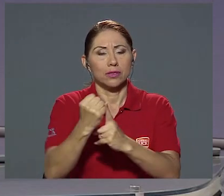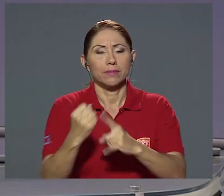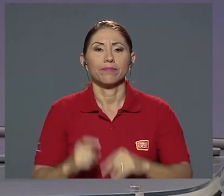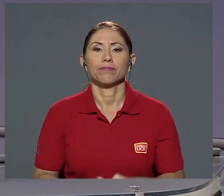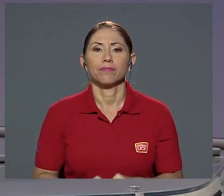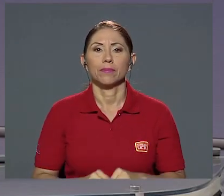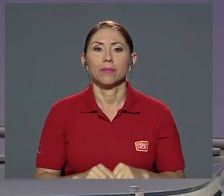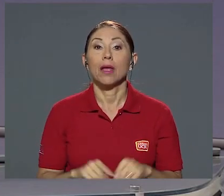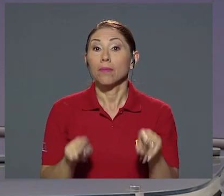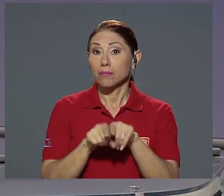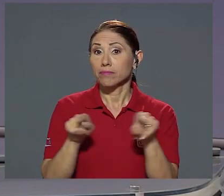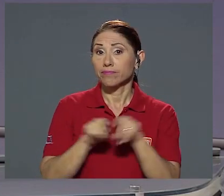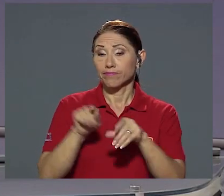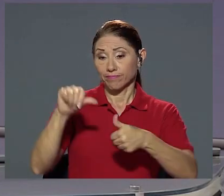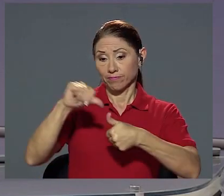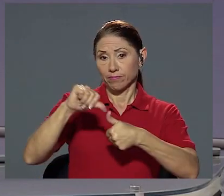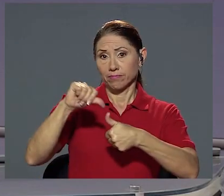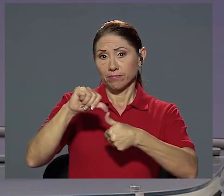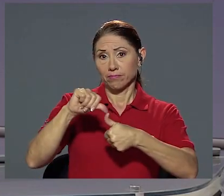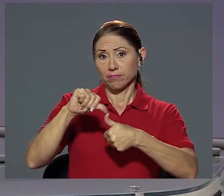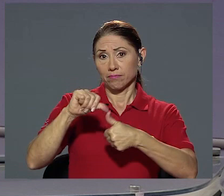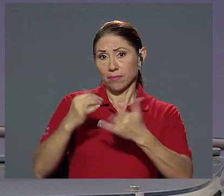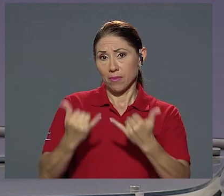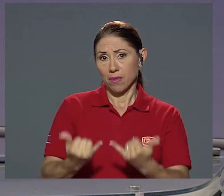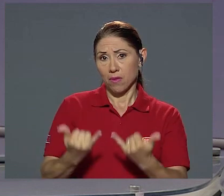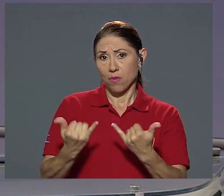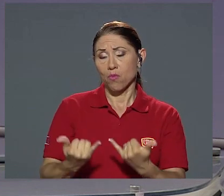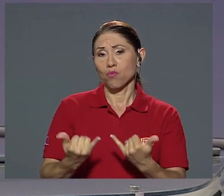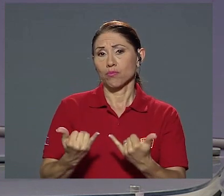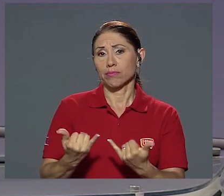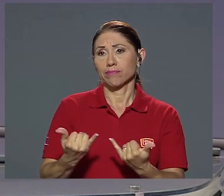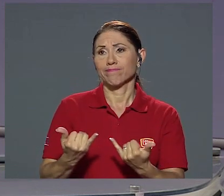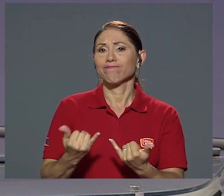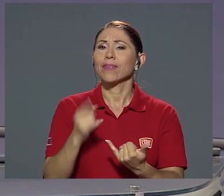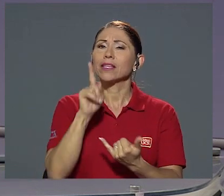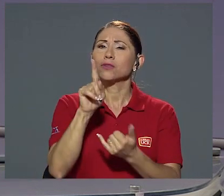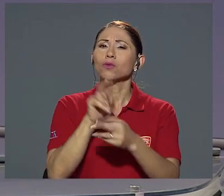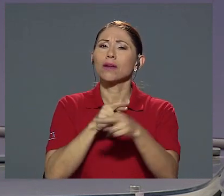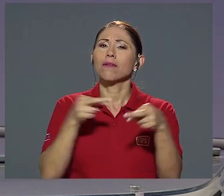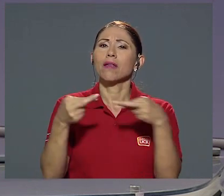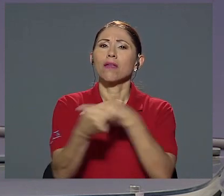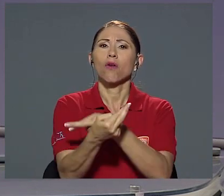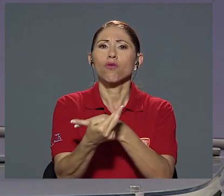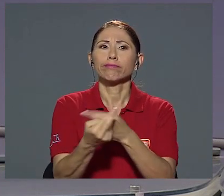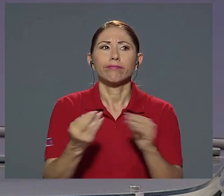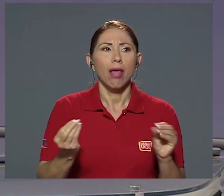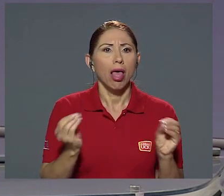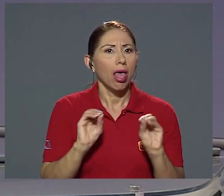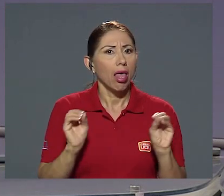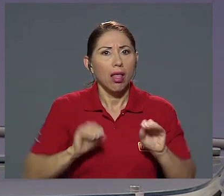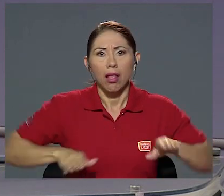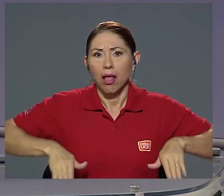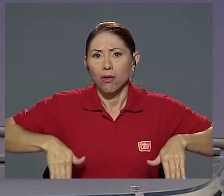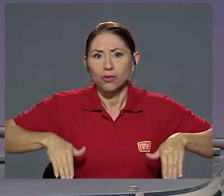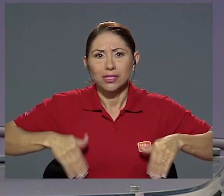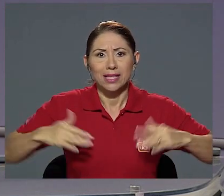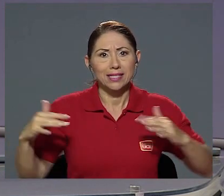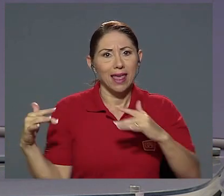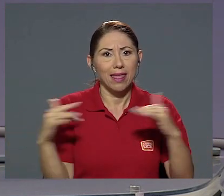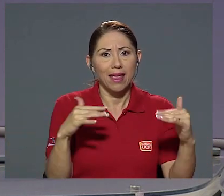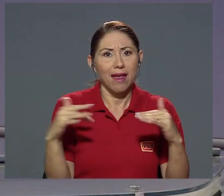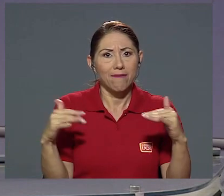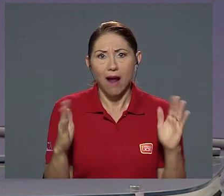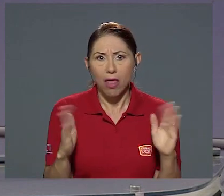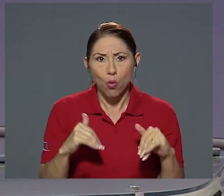además Centroamérica es hoy una región que podríamos decir tiene ausencia de guerra, pero que no